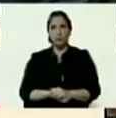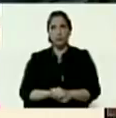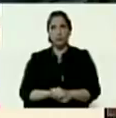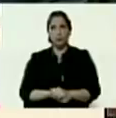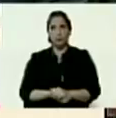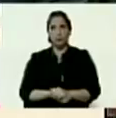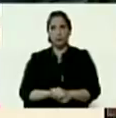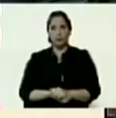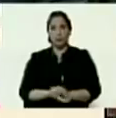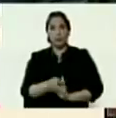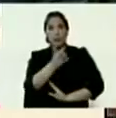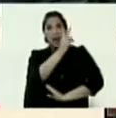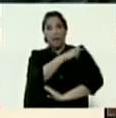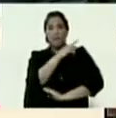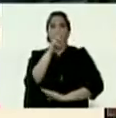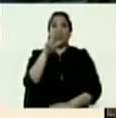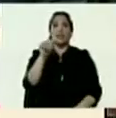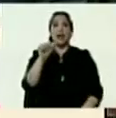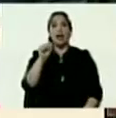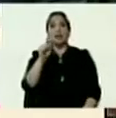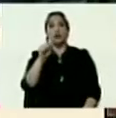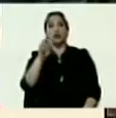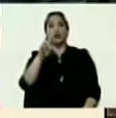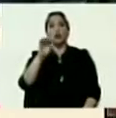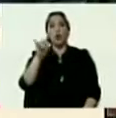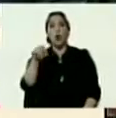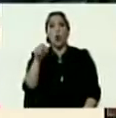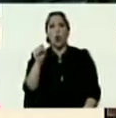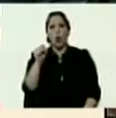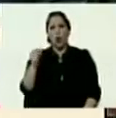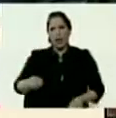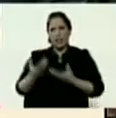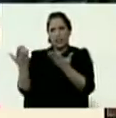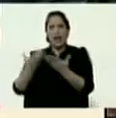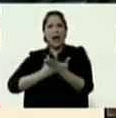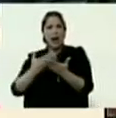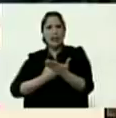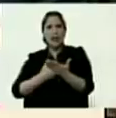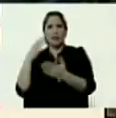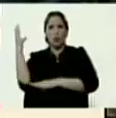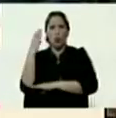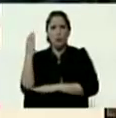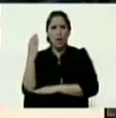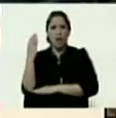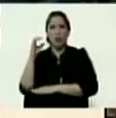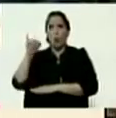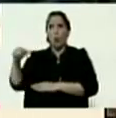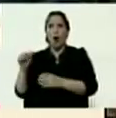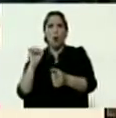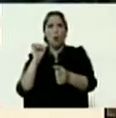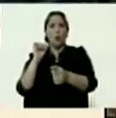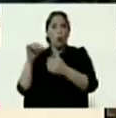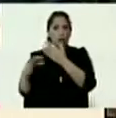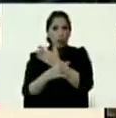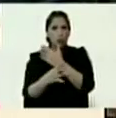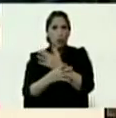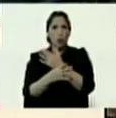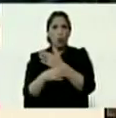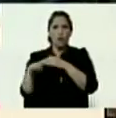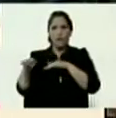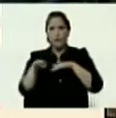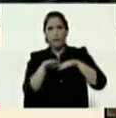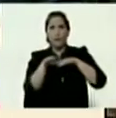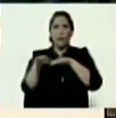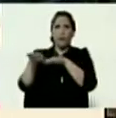los jefes de los rastrojos le entregan a un alcalde colombiano, a Juan Guaidó, y lo desplazan, manejando